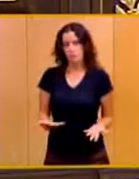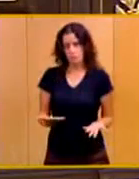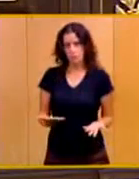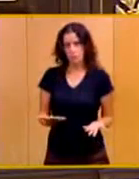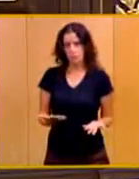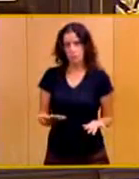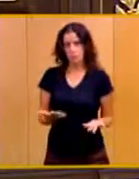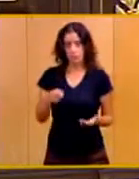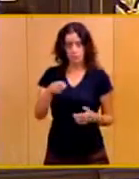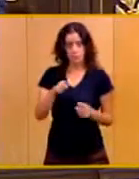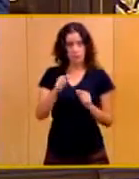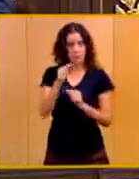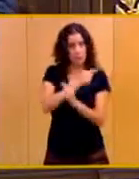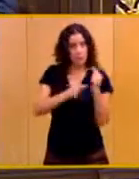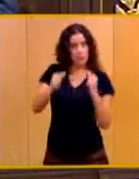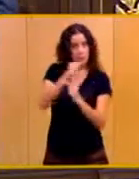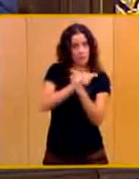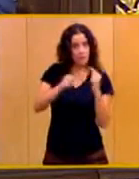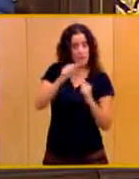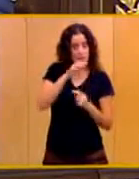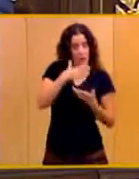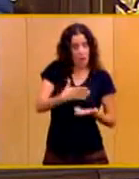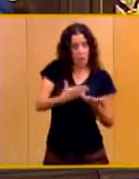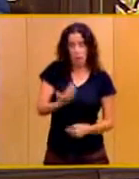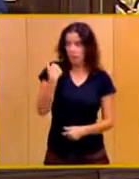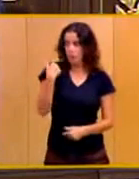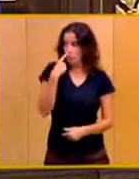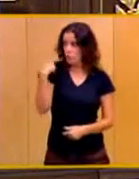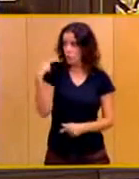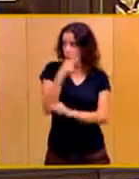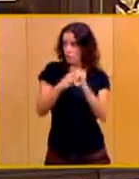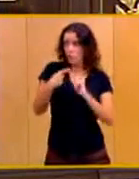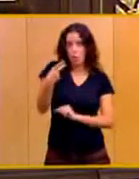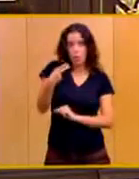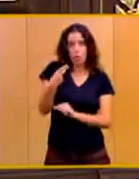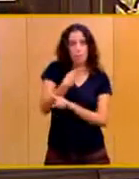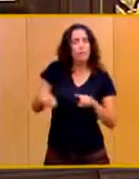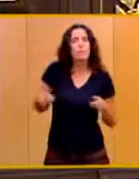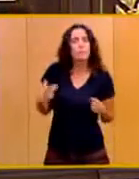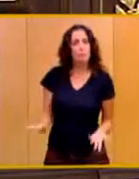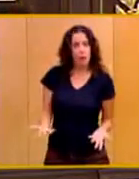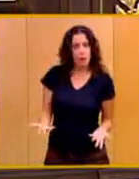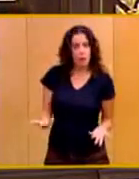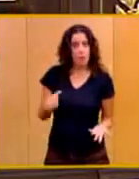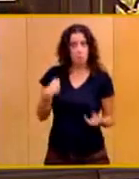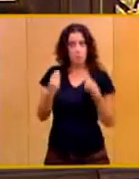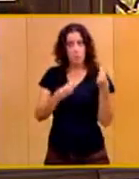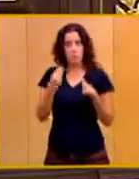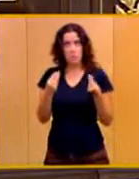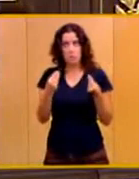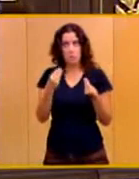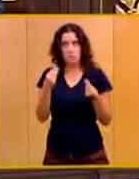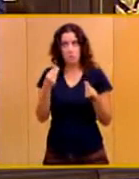este debate del que celebramos hace un año? Por mi parte, en nada. Por la